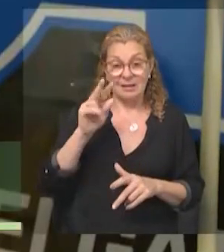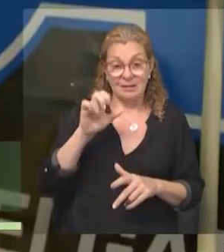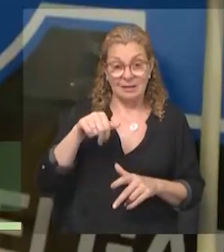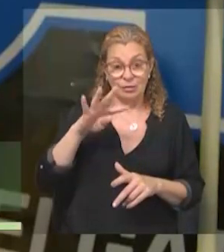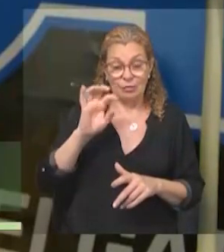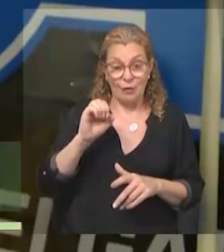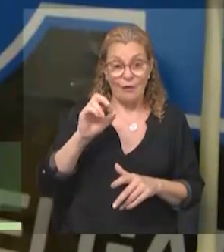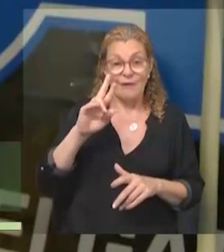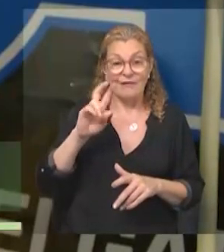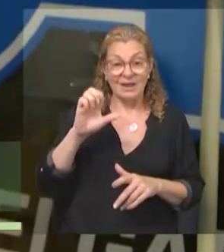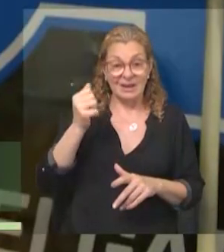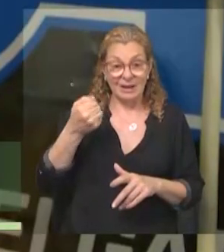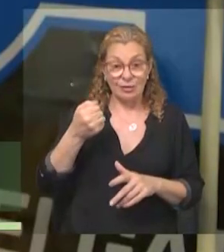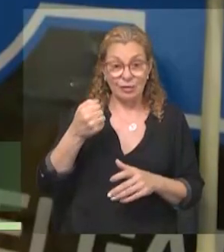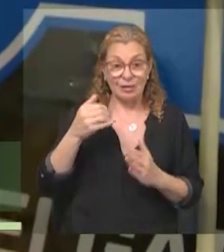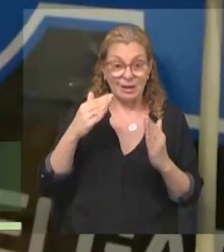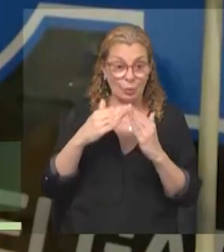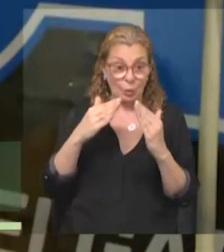estudié donde